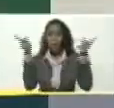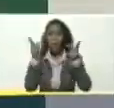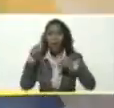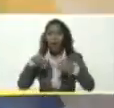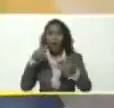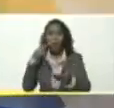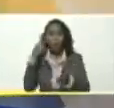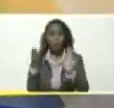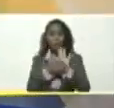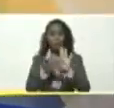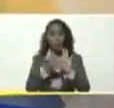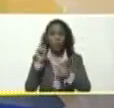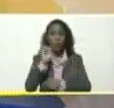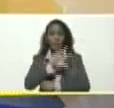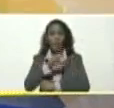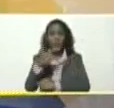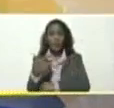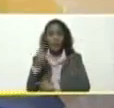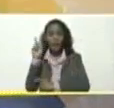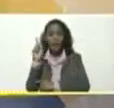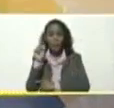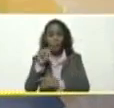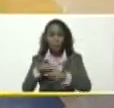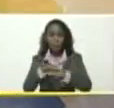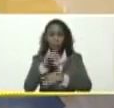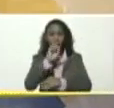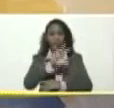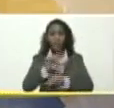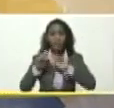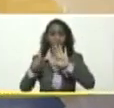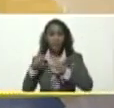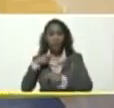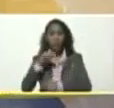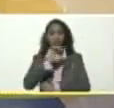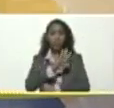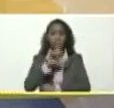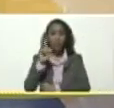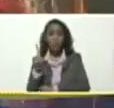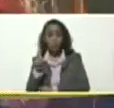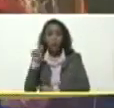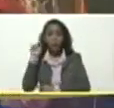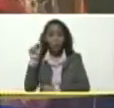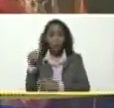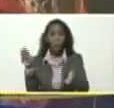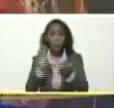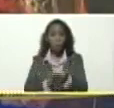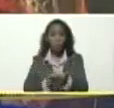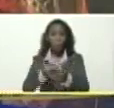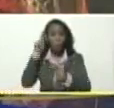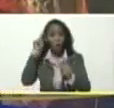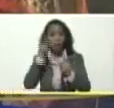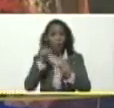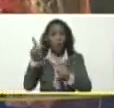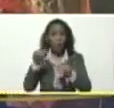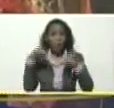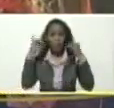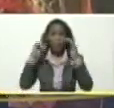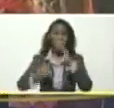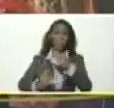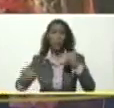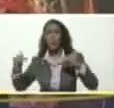estos 36 son digitales, 51 de los 200 que usted nos estableció como meta para celebrar por todo lo alto en el